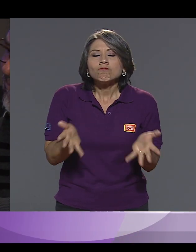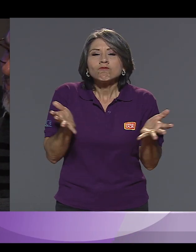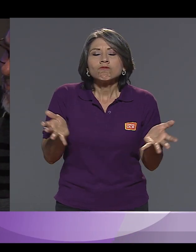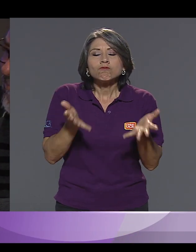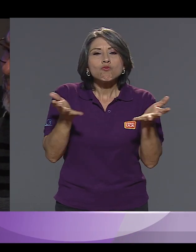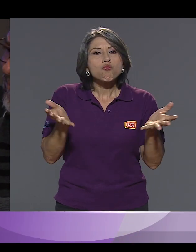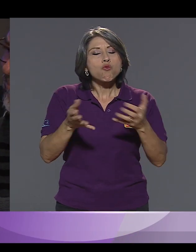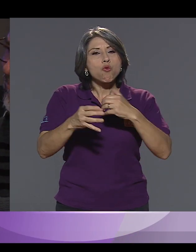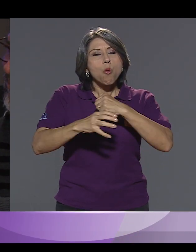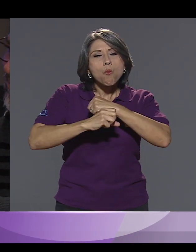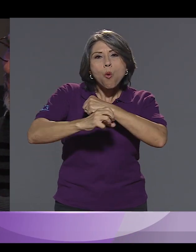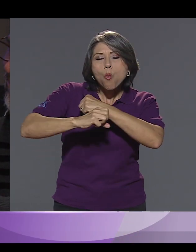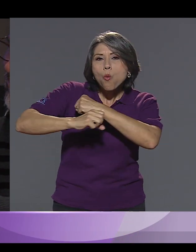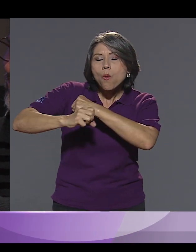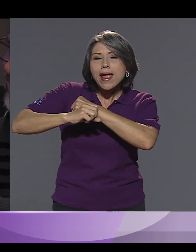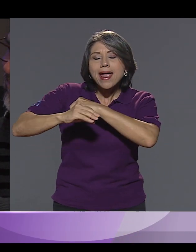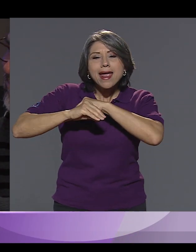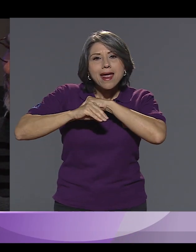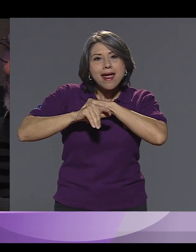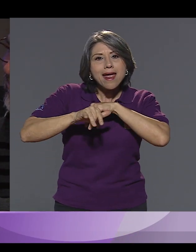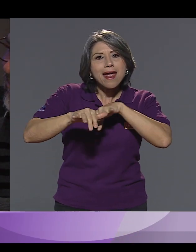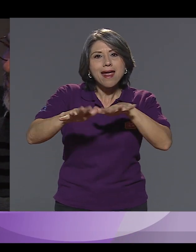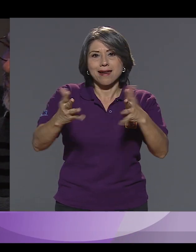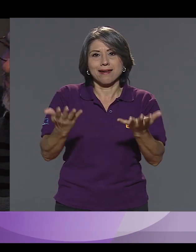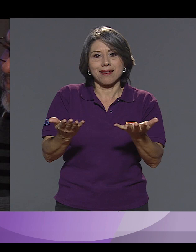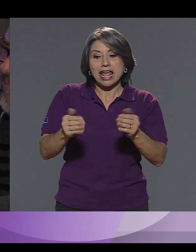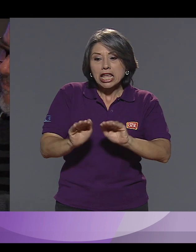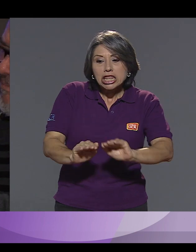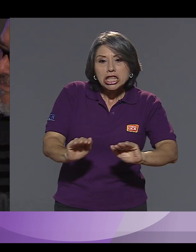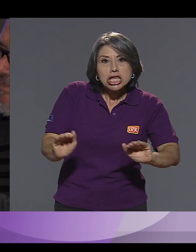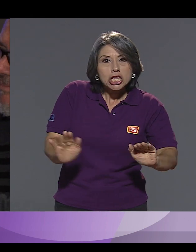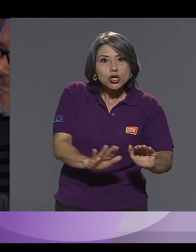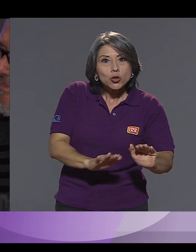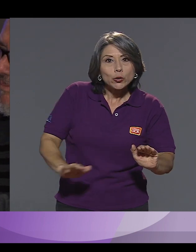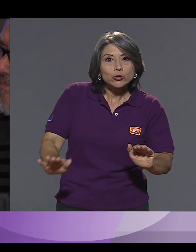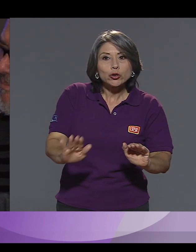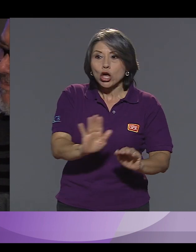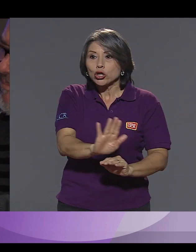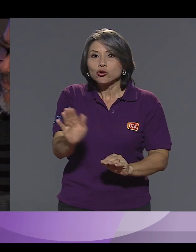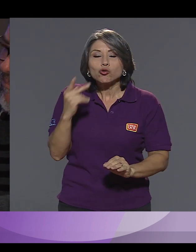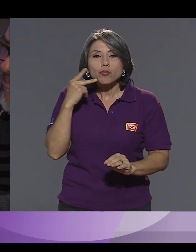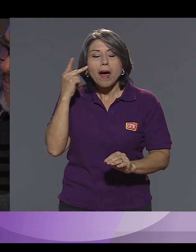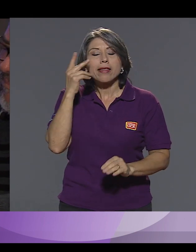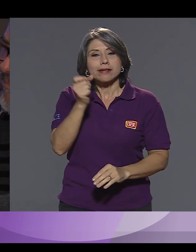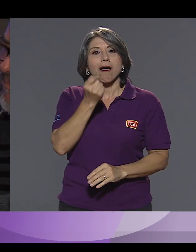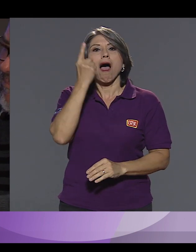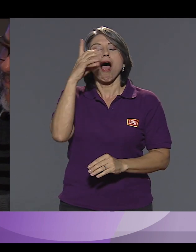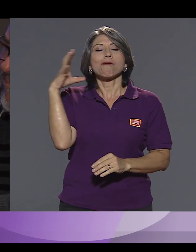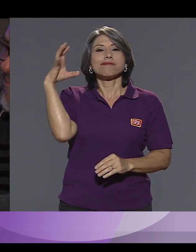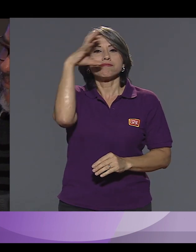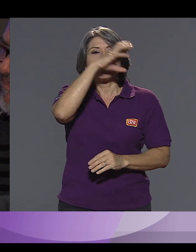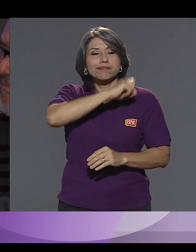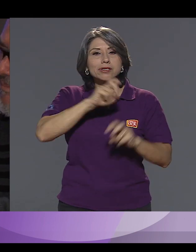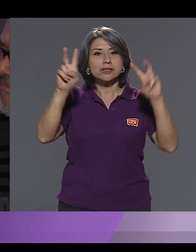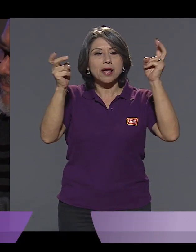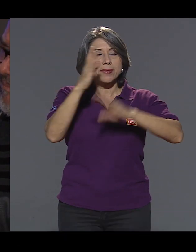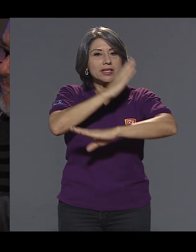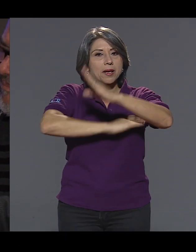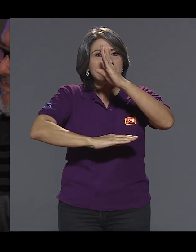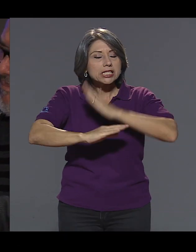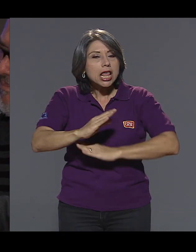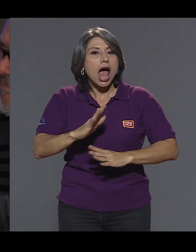Hace falta promover en los niños pequeños y en los padres sobre la discapacidad y la